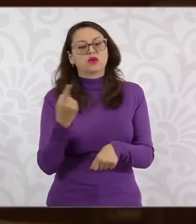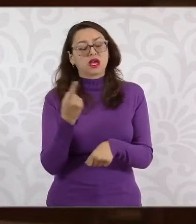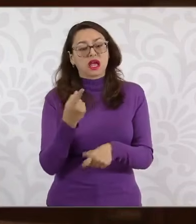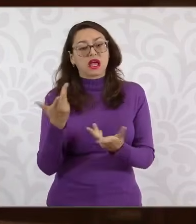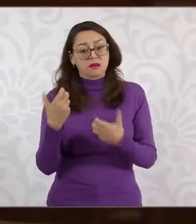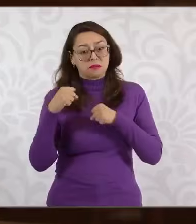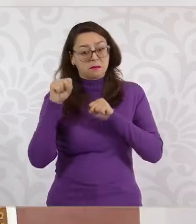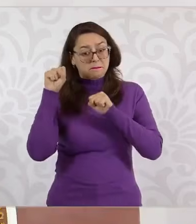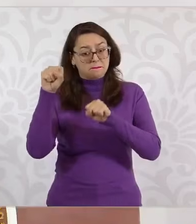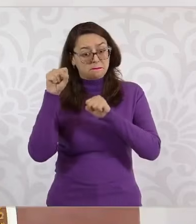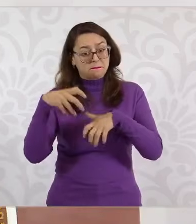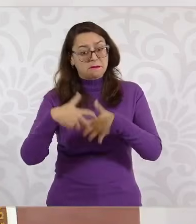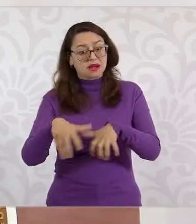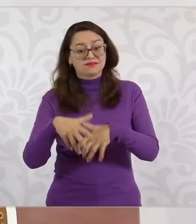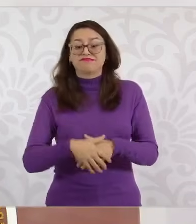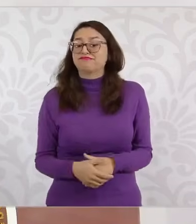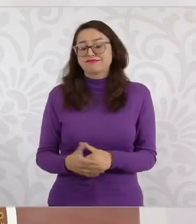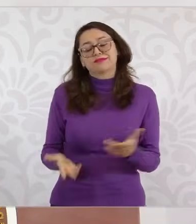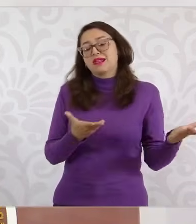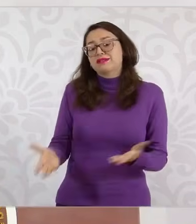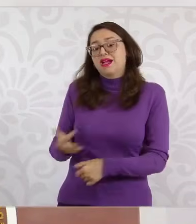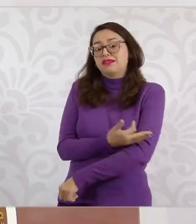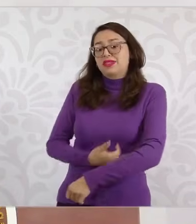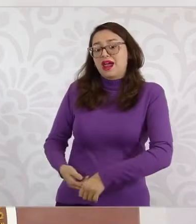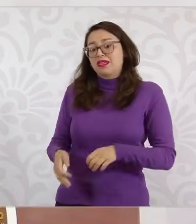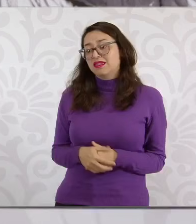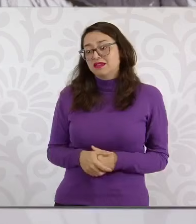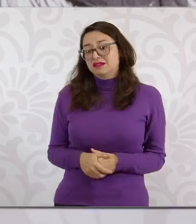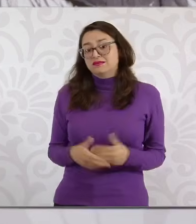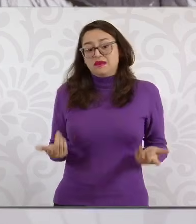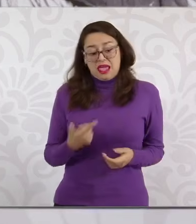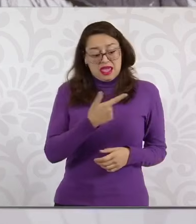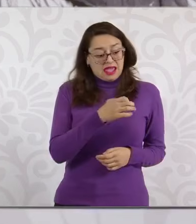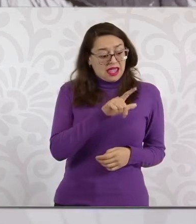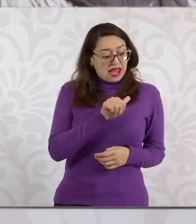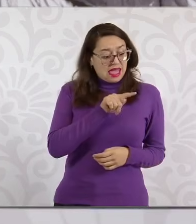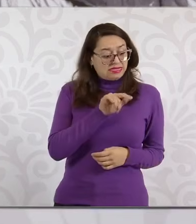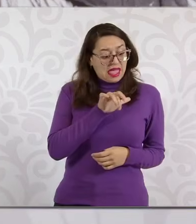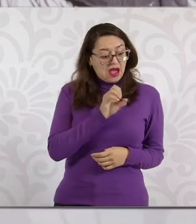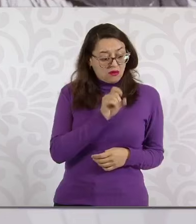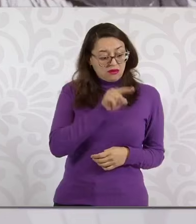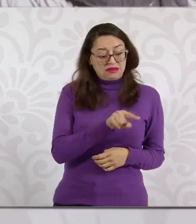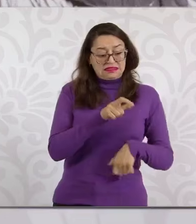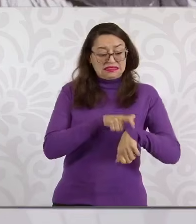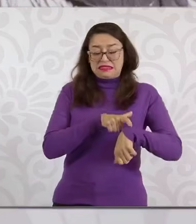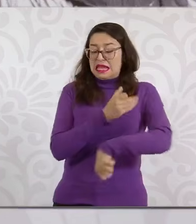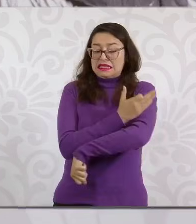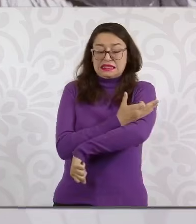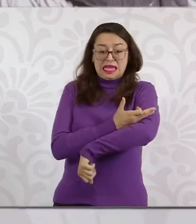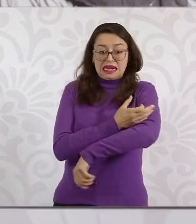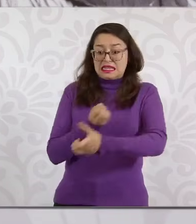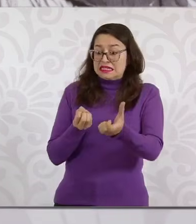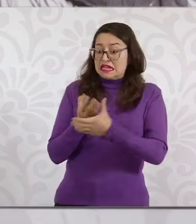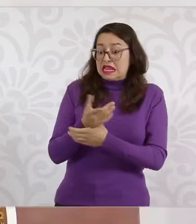de manifestación? No, llegamos tarde, salimos muy tarde de Guelatao. Y ya era hacer